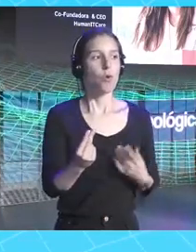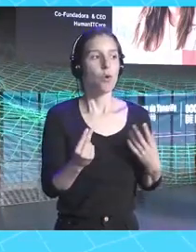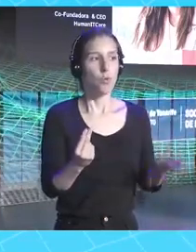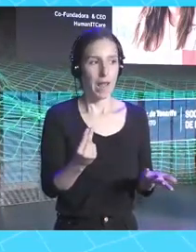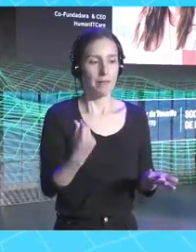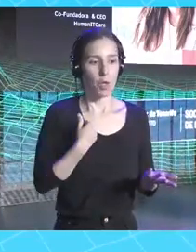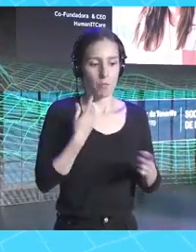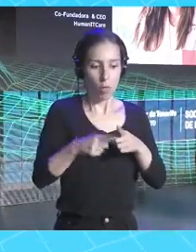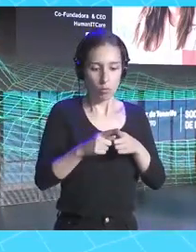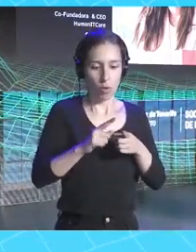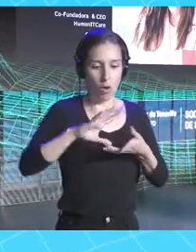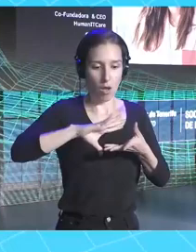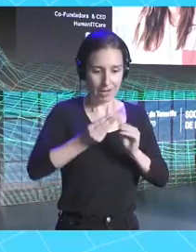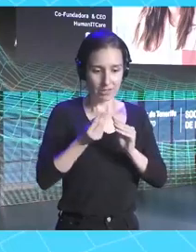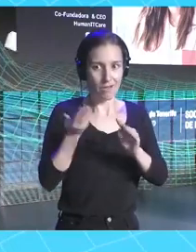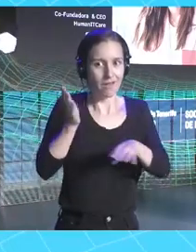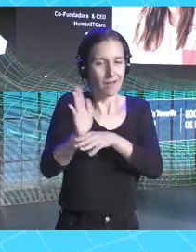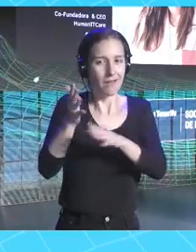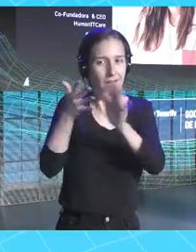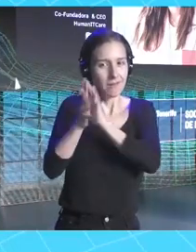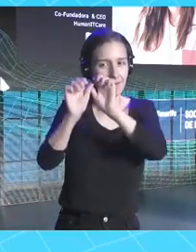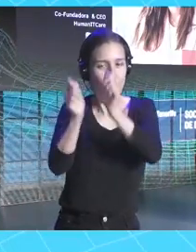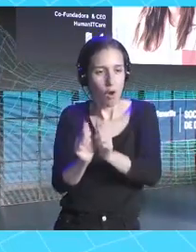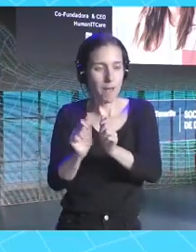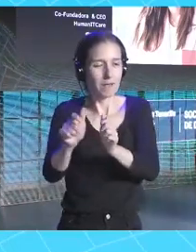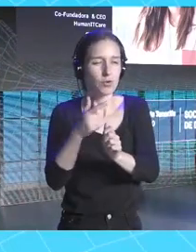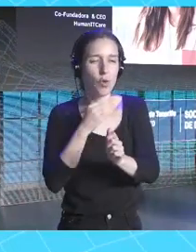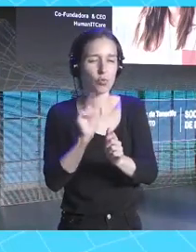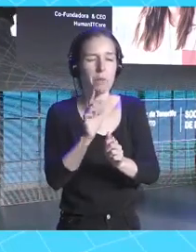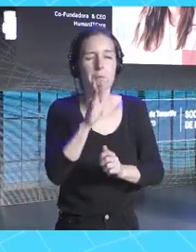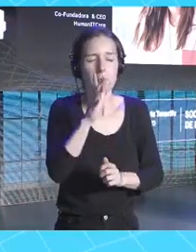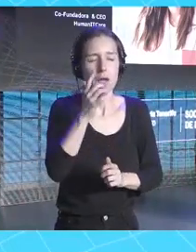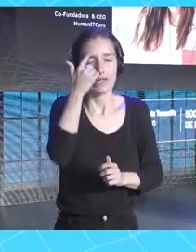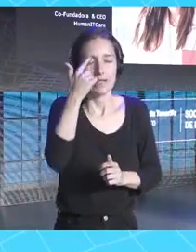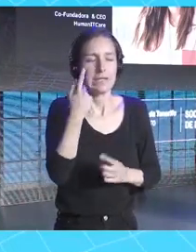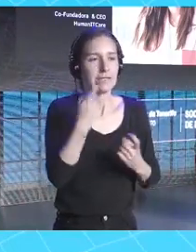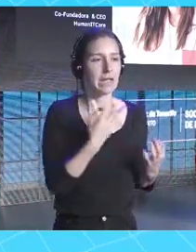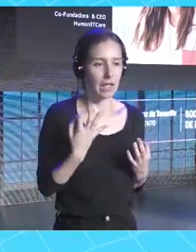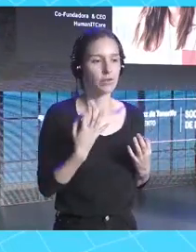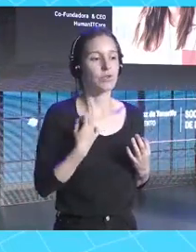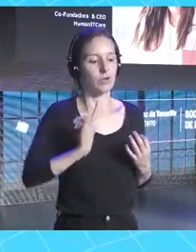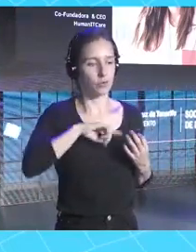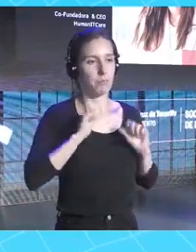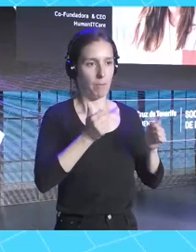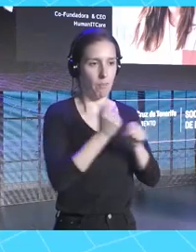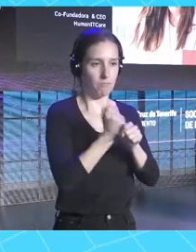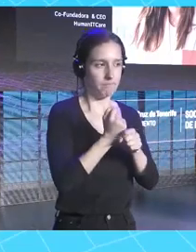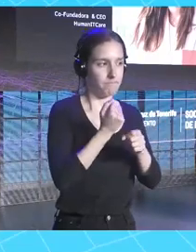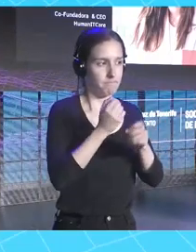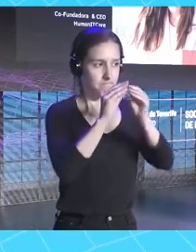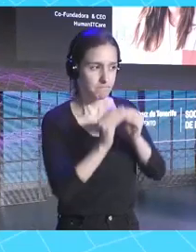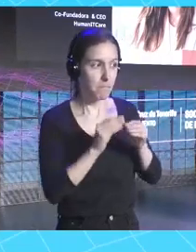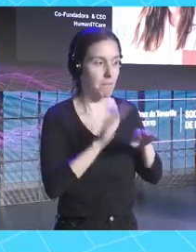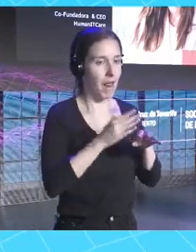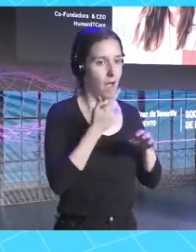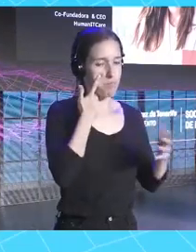y como se os he presentado tal y como lo estamos diseñando no funciona qué necesitaría no y hemos trabajado mucho el producto y creo que esto es un poco lo que nos ha marcado la diferencia de